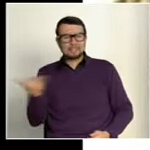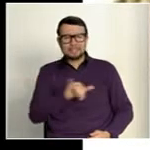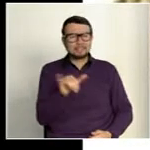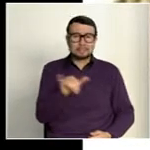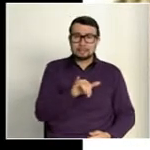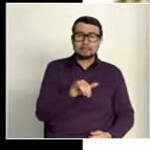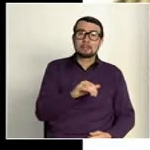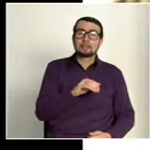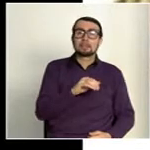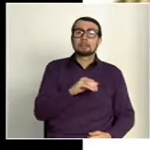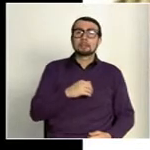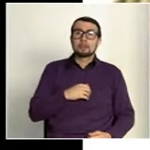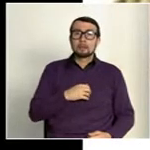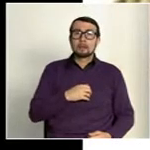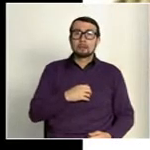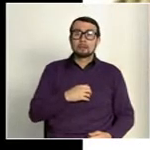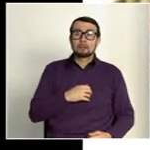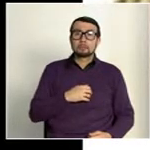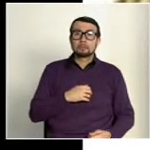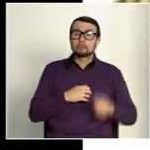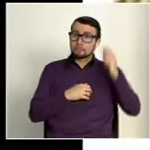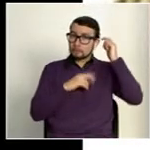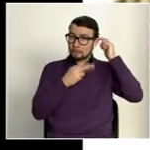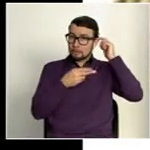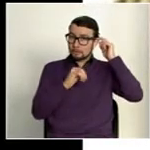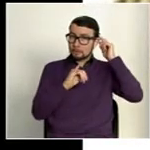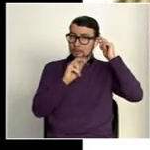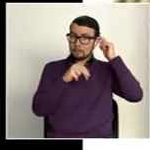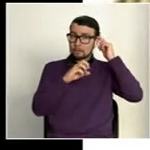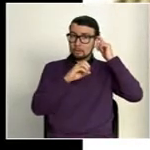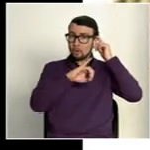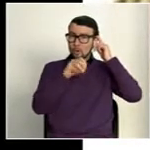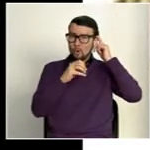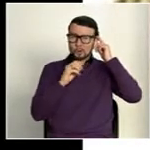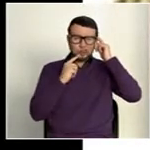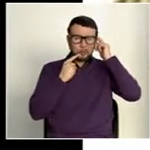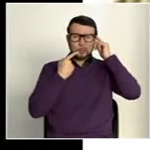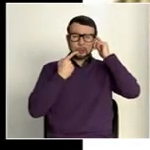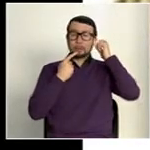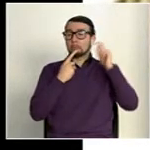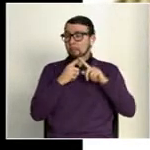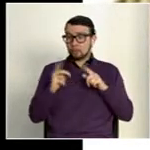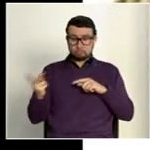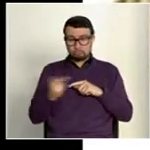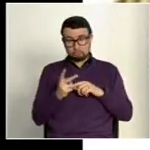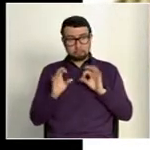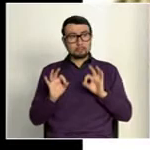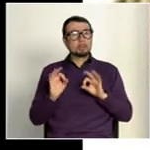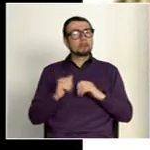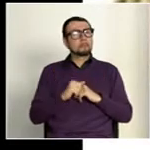comino es un poquito más amargo, pero ambos tienen propiedades, son excelentes. Sí. Aquí